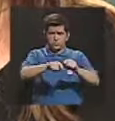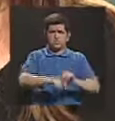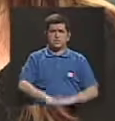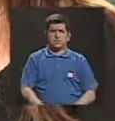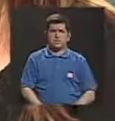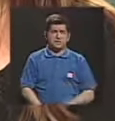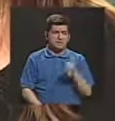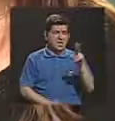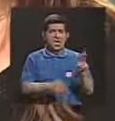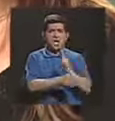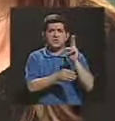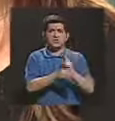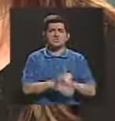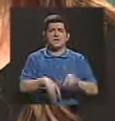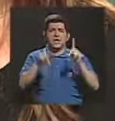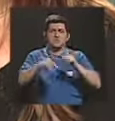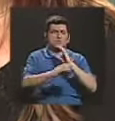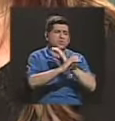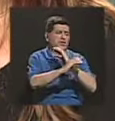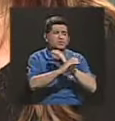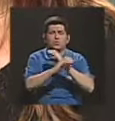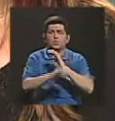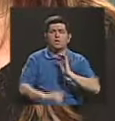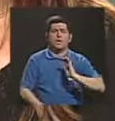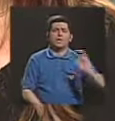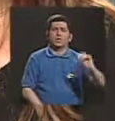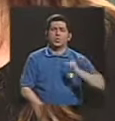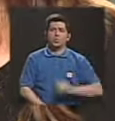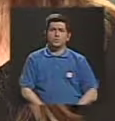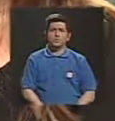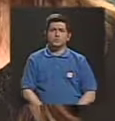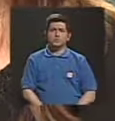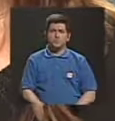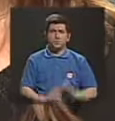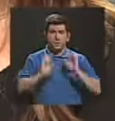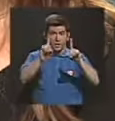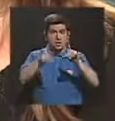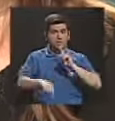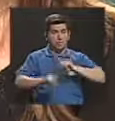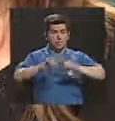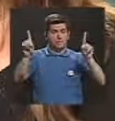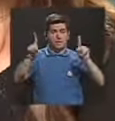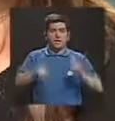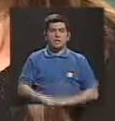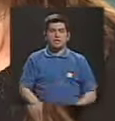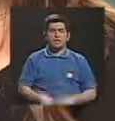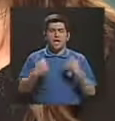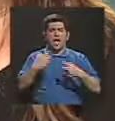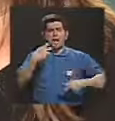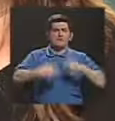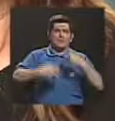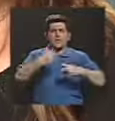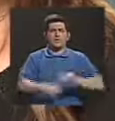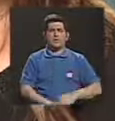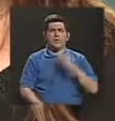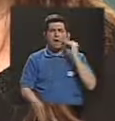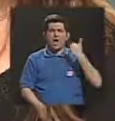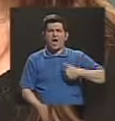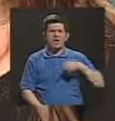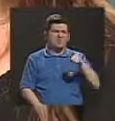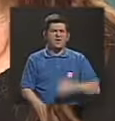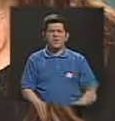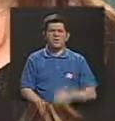los utilizan como niñeros, ¿verdad? Y la educación es muy diferente, entonces vienen los roces, mi abuelo me estorba,